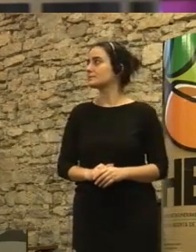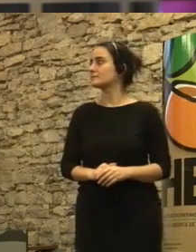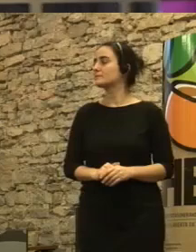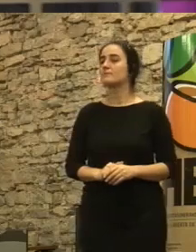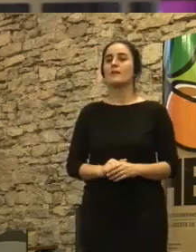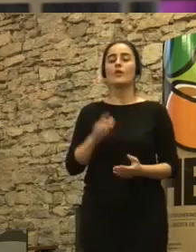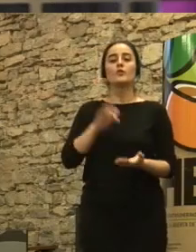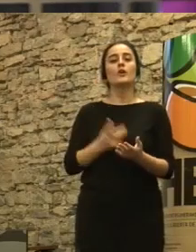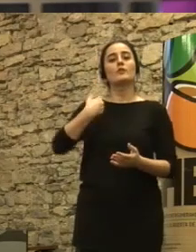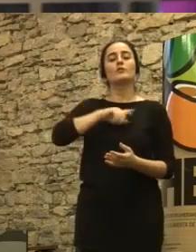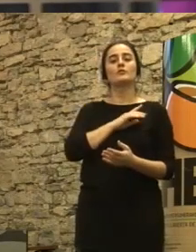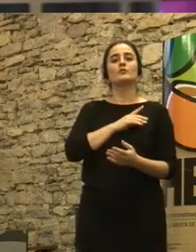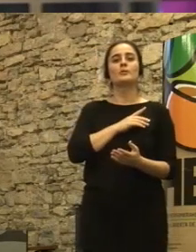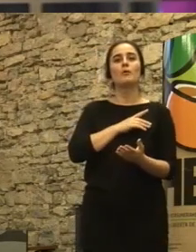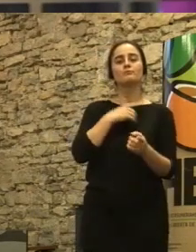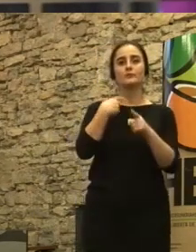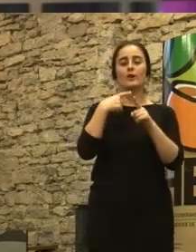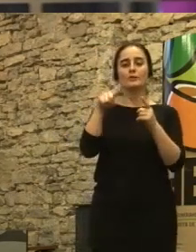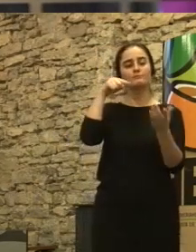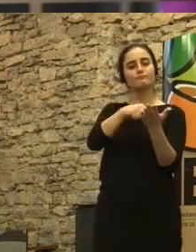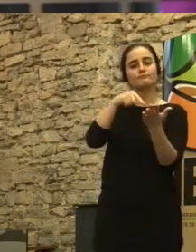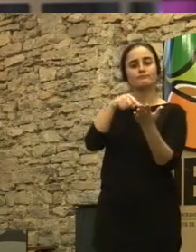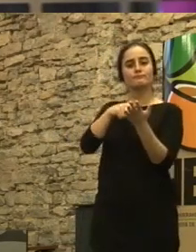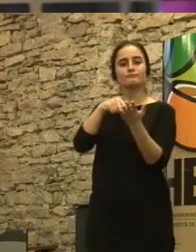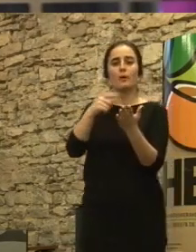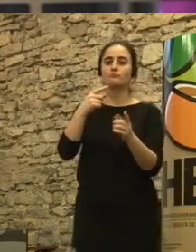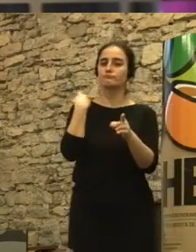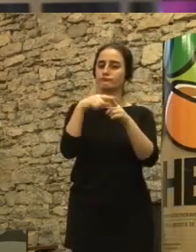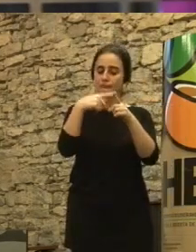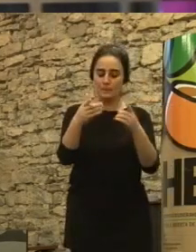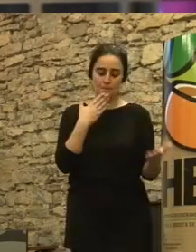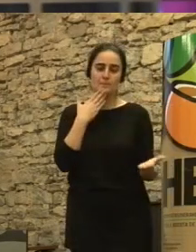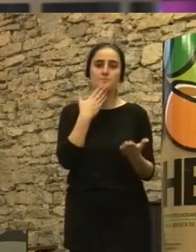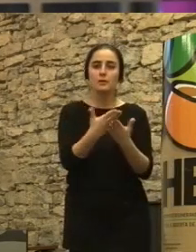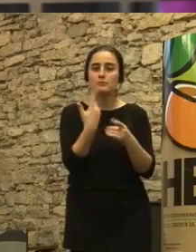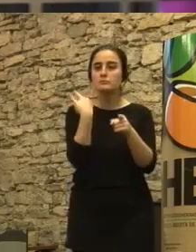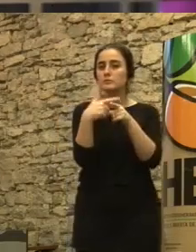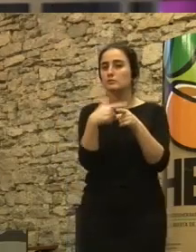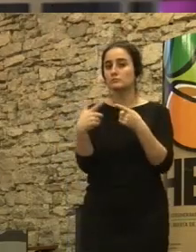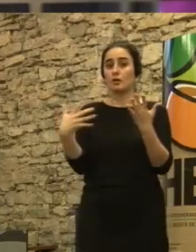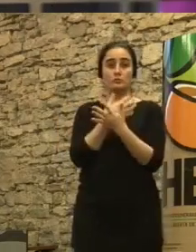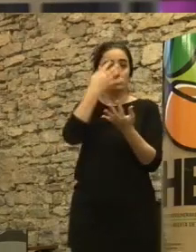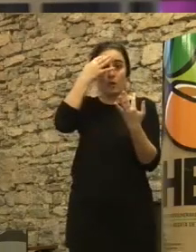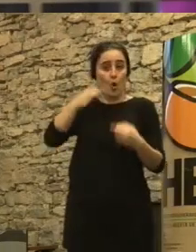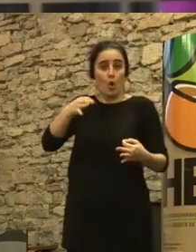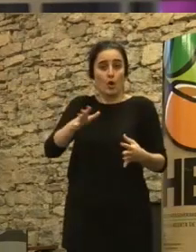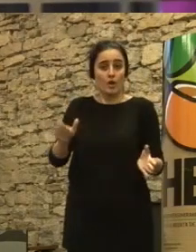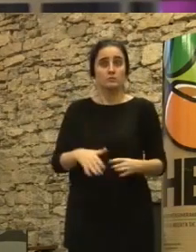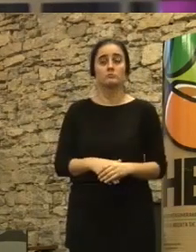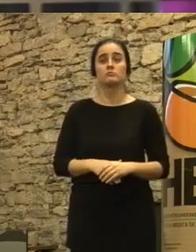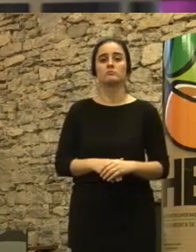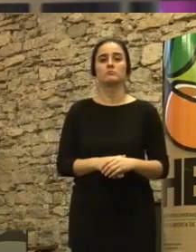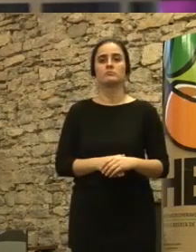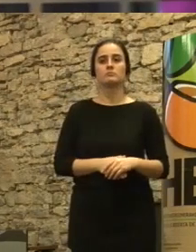hacemos una serie de reivindicaciones, una serie de planteamientos, una serie de cosas que son tan lógicas y